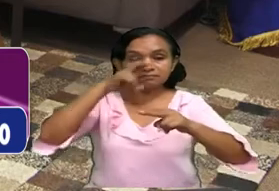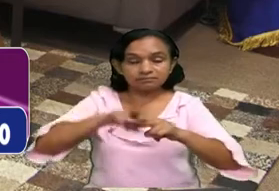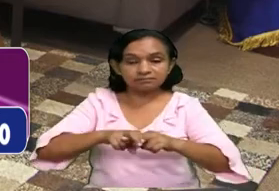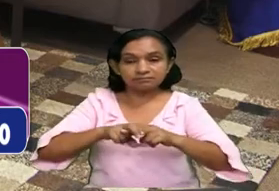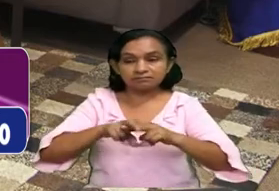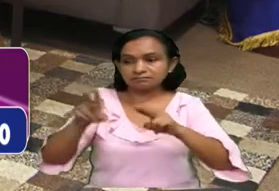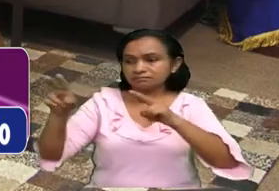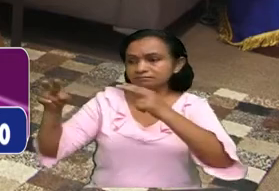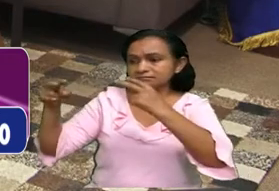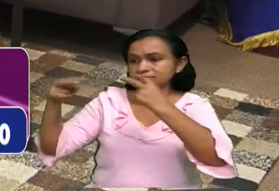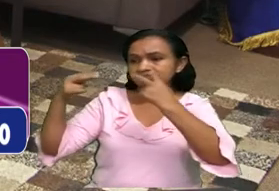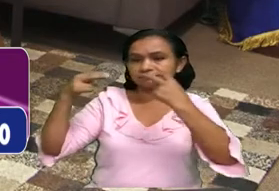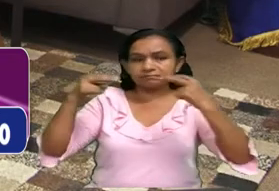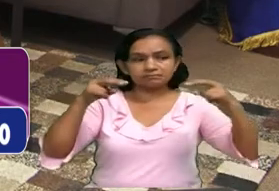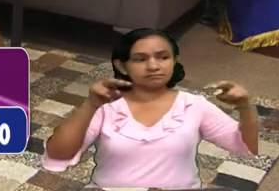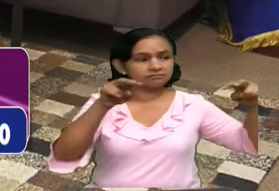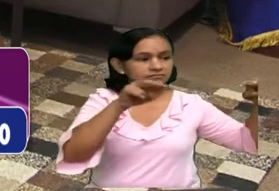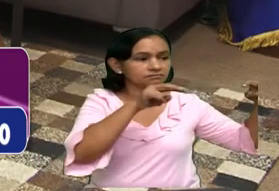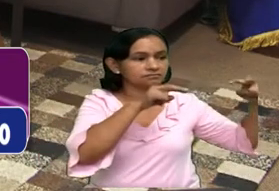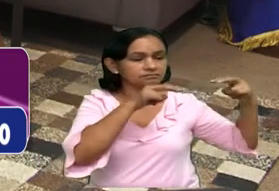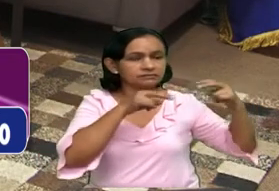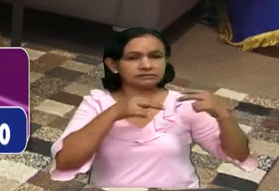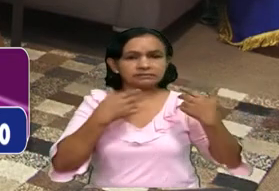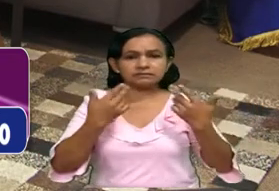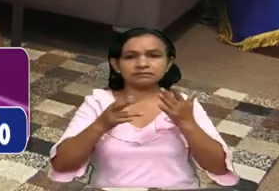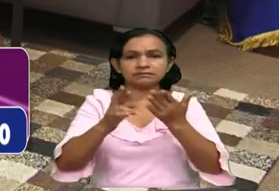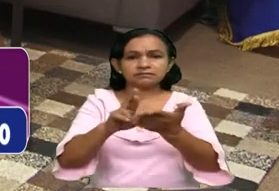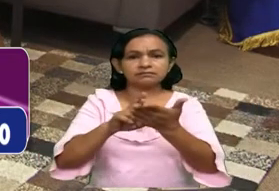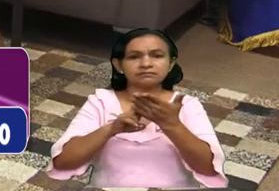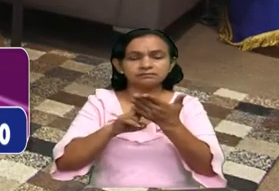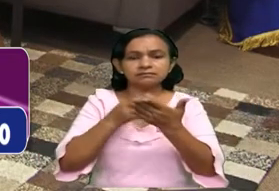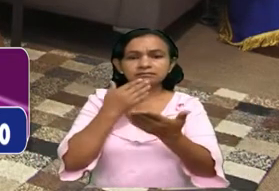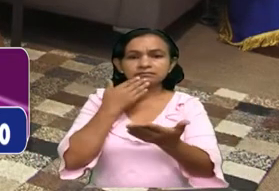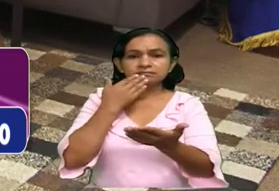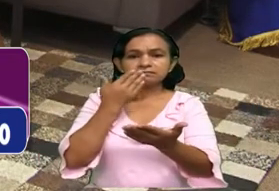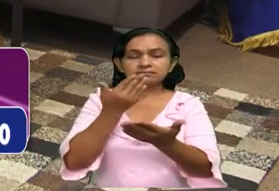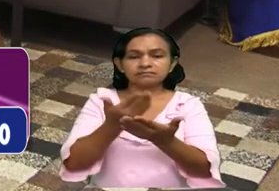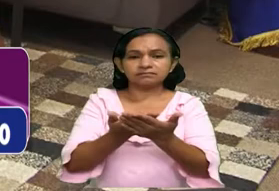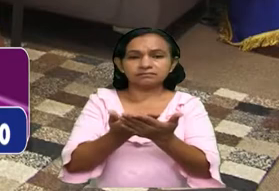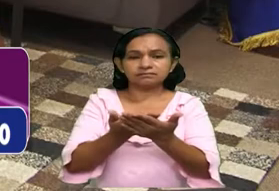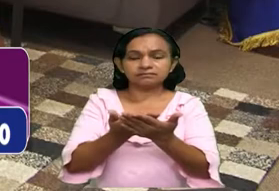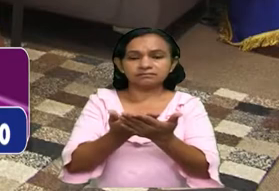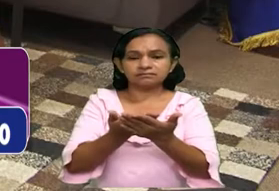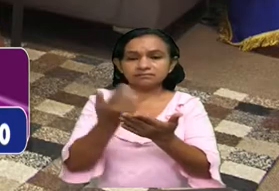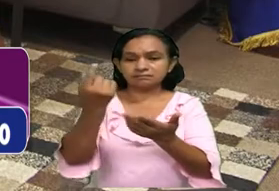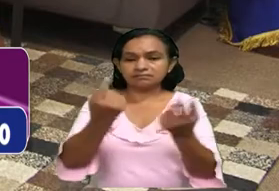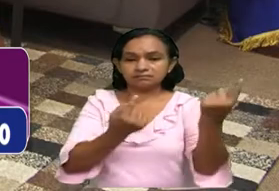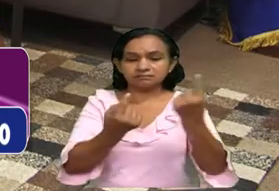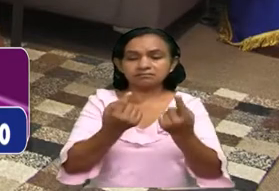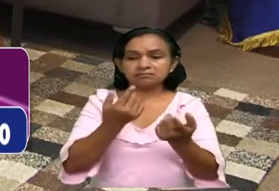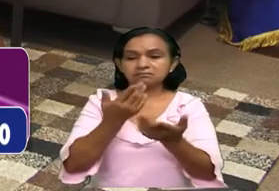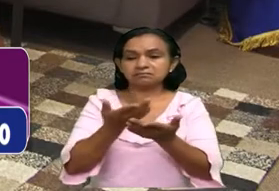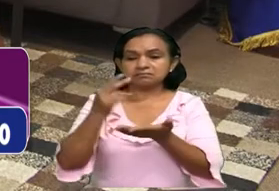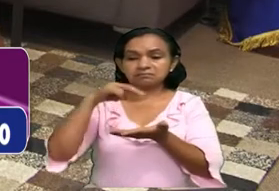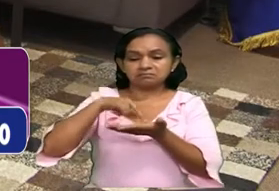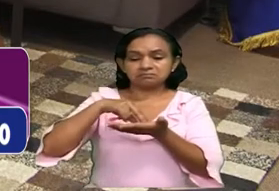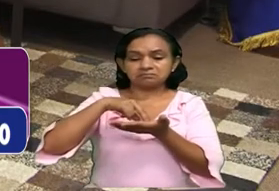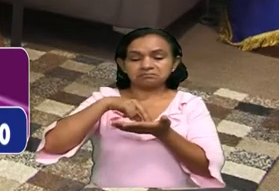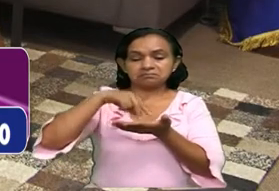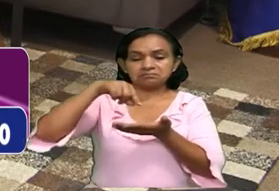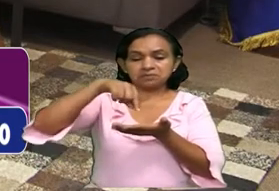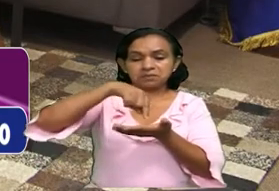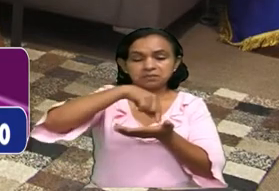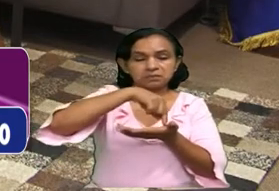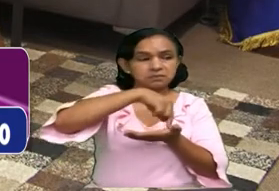viéndonos, esperando cuál era la respuesta. Gracias por haber venido. Se levantó y se fue. Entonces, esa es la